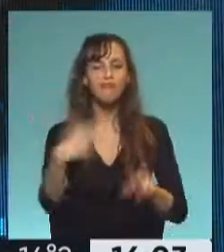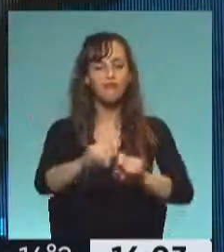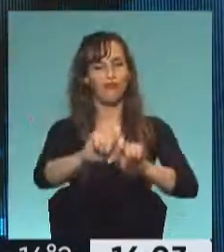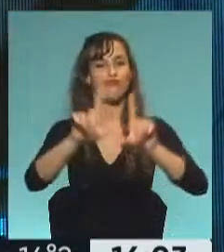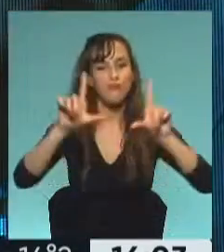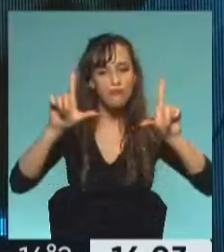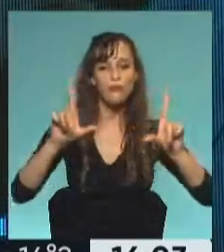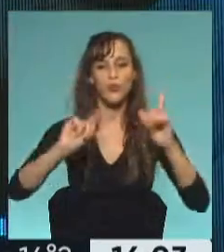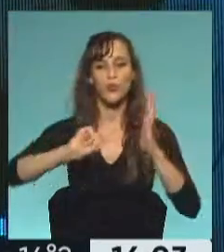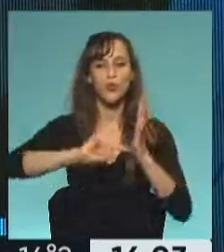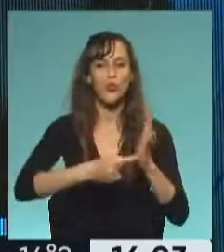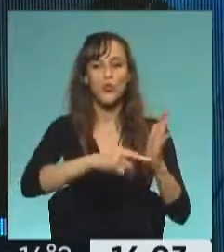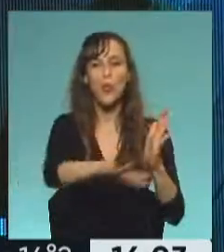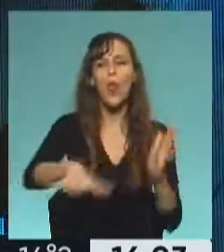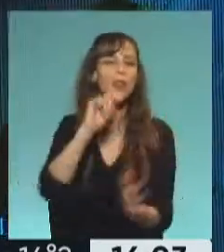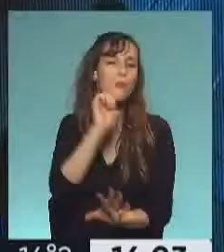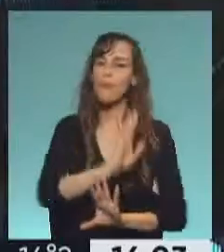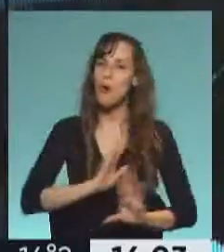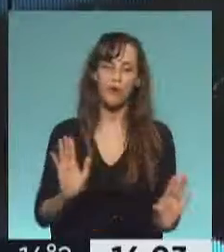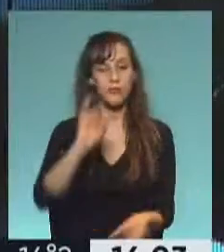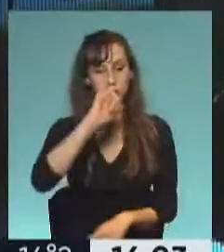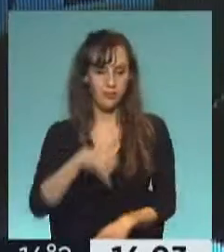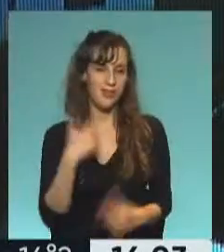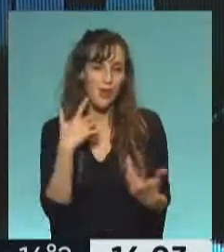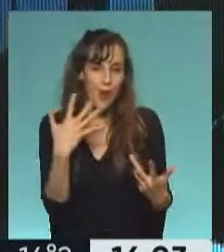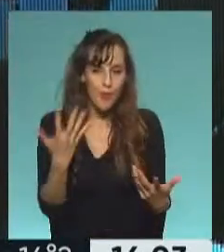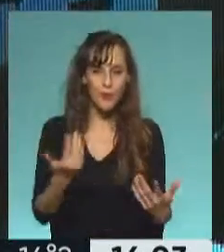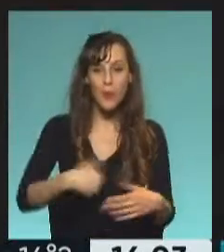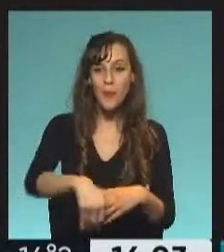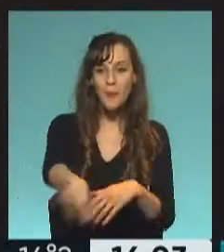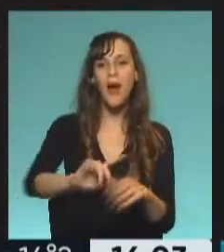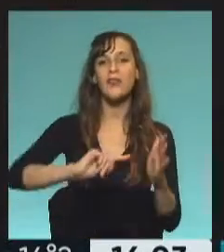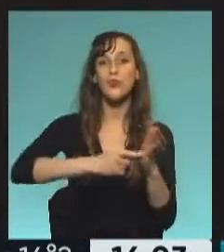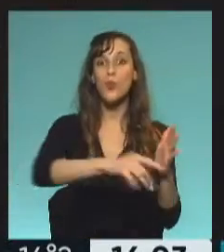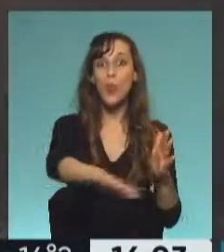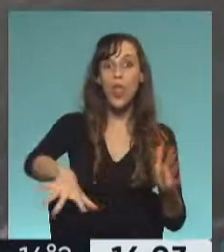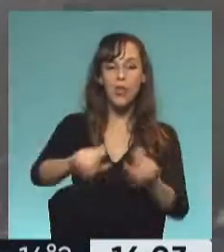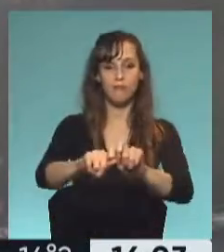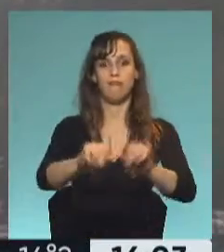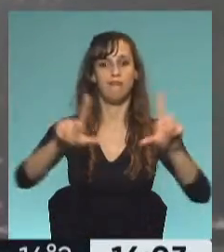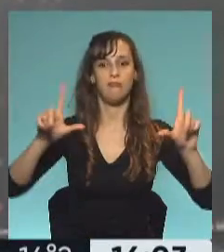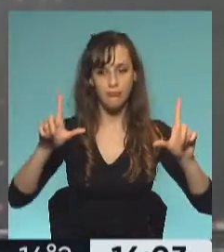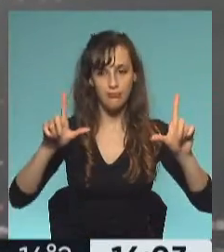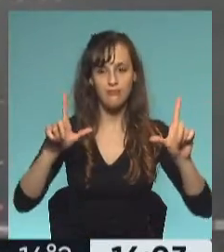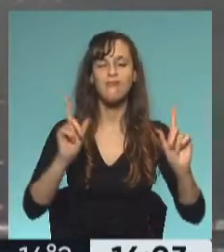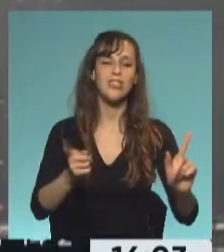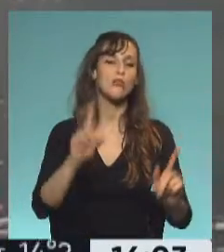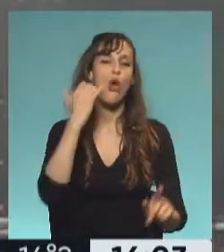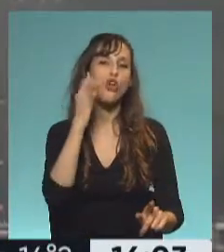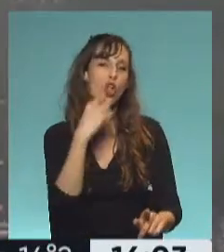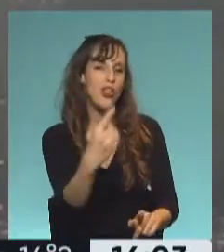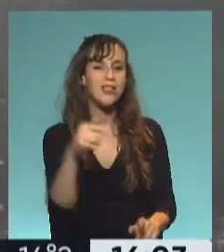nuestra ciudad hermosa, ¿no? Sí, obvio. Vamos a abrir la ventana de nuestra ciudad. Y como decía Goico, hoy un día de